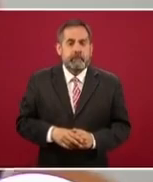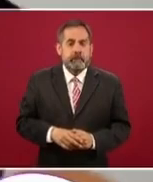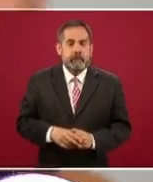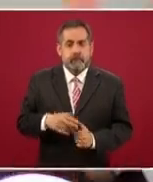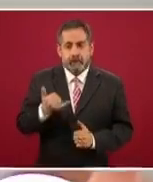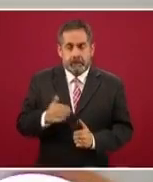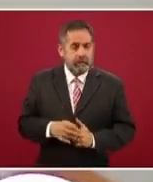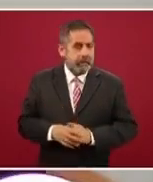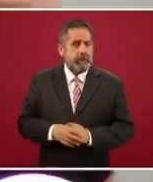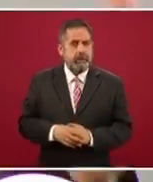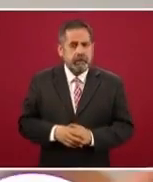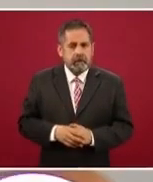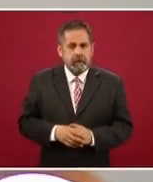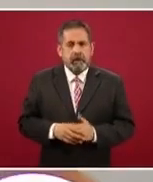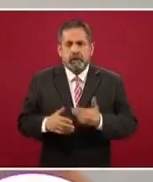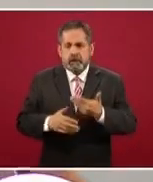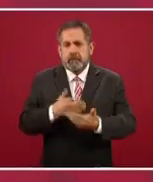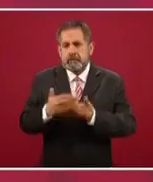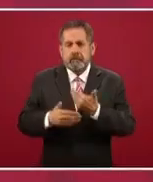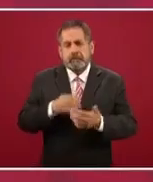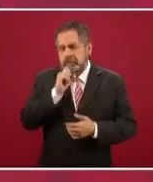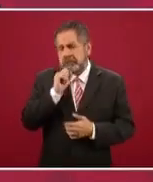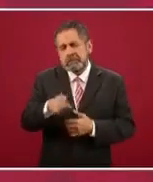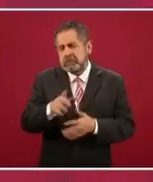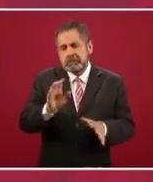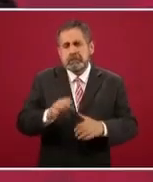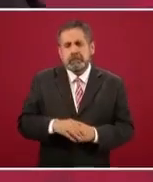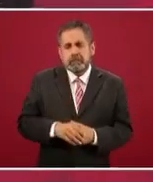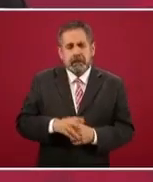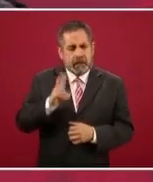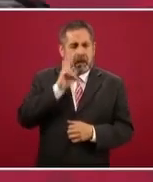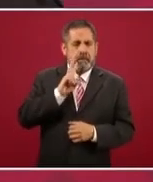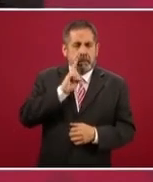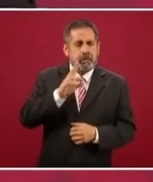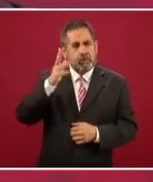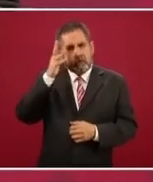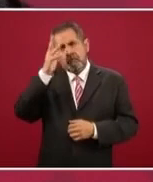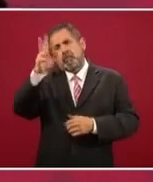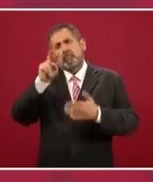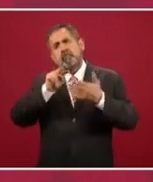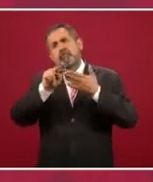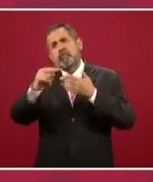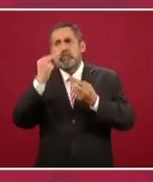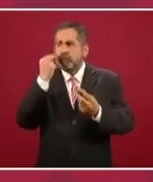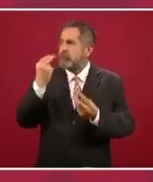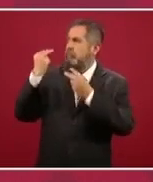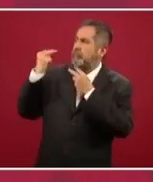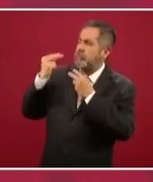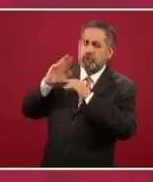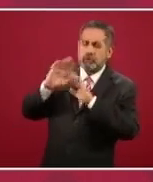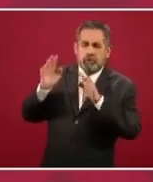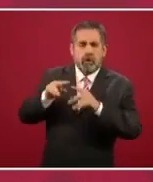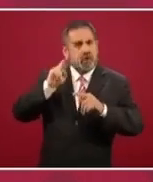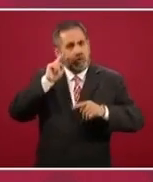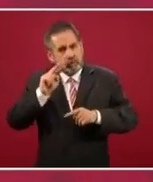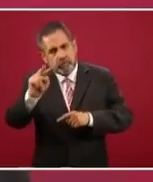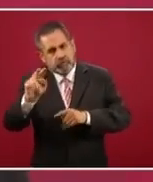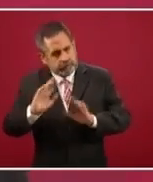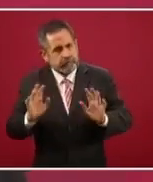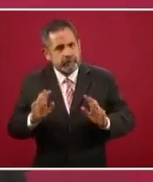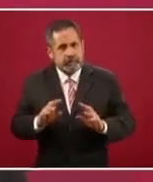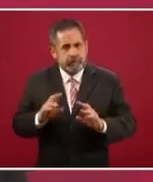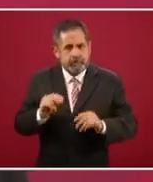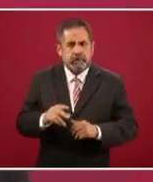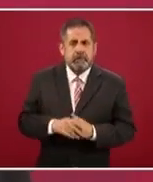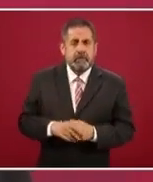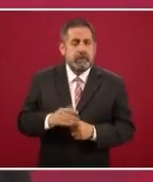Y es también lo mismo, ¿no? Tratar de ver hacia adelante y olvidar la historia, pues no. Es